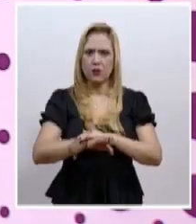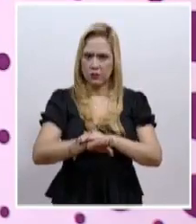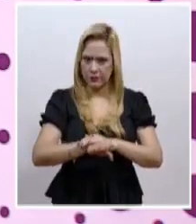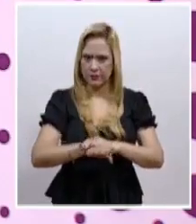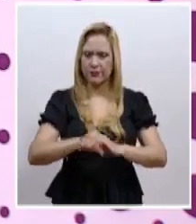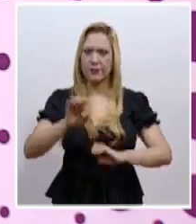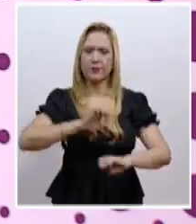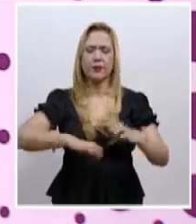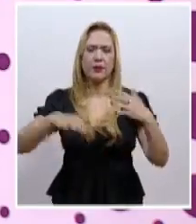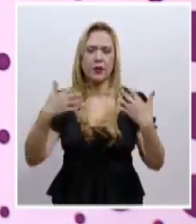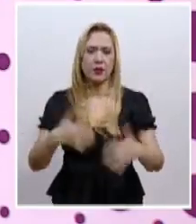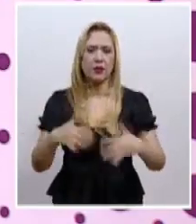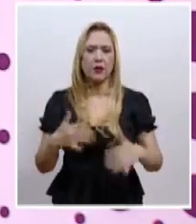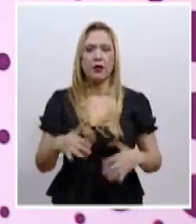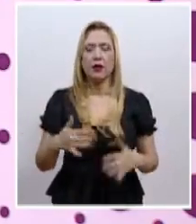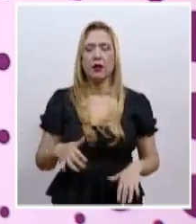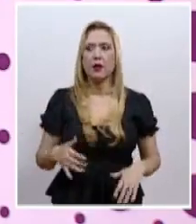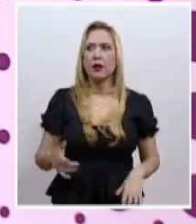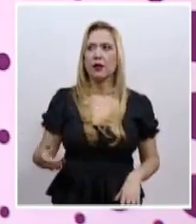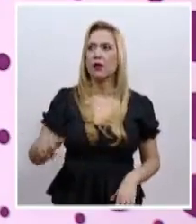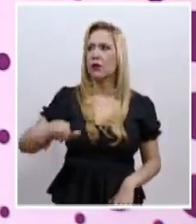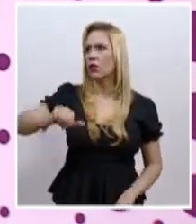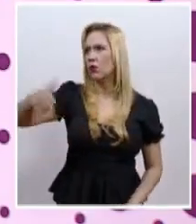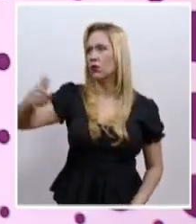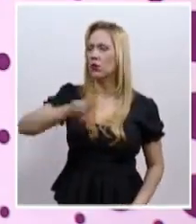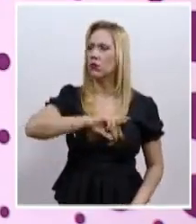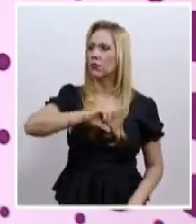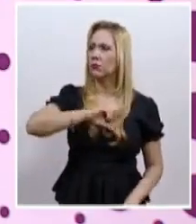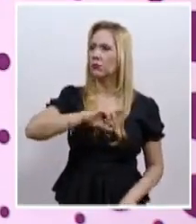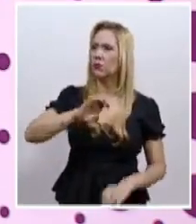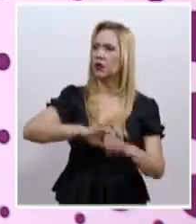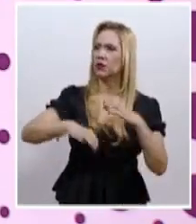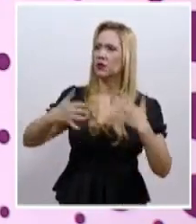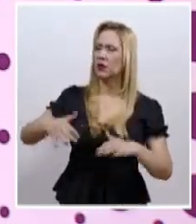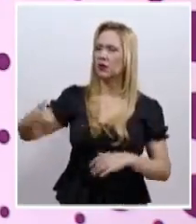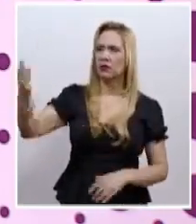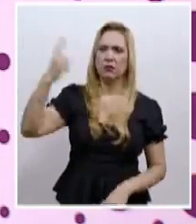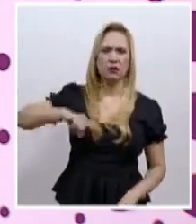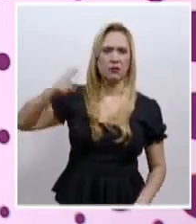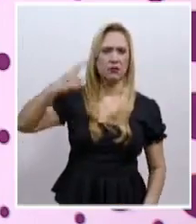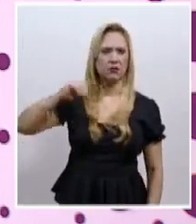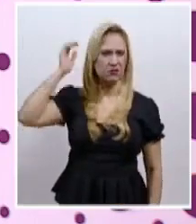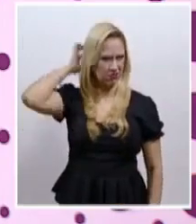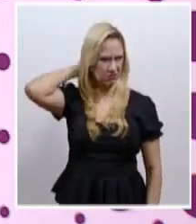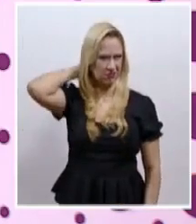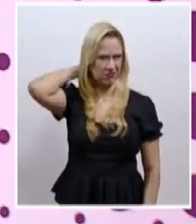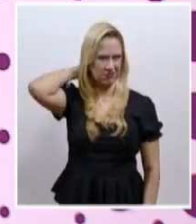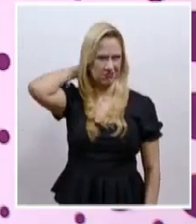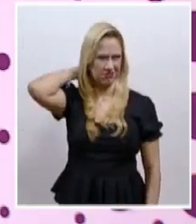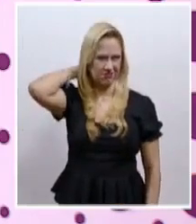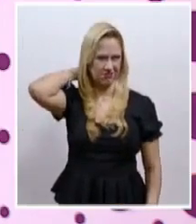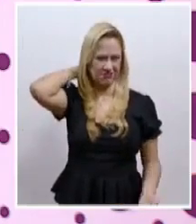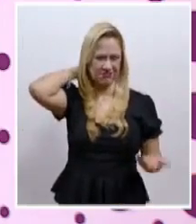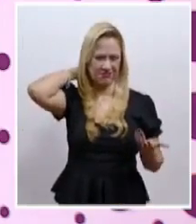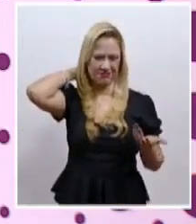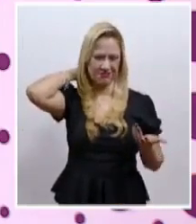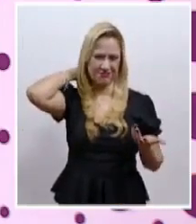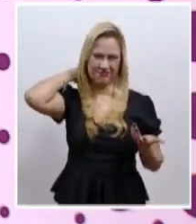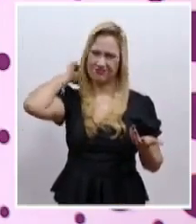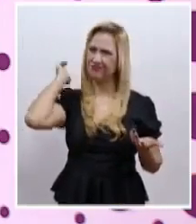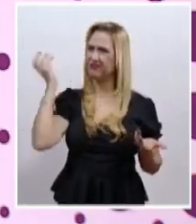empresa, recibe sus órdenes de la otra empresa, pero no cuenta como trabajador de esa empresa.